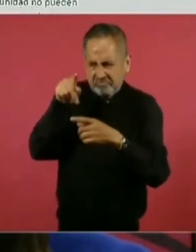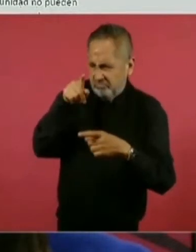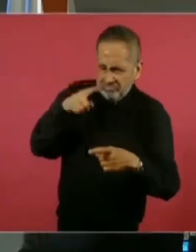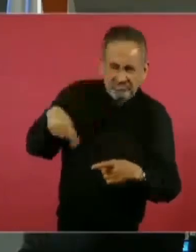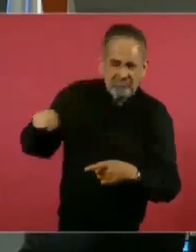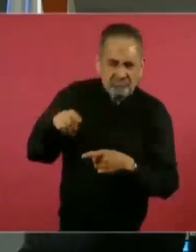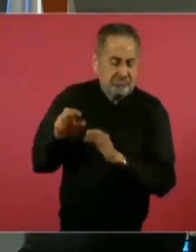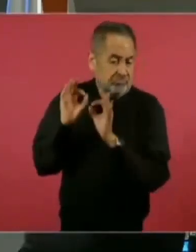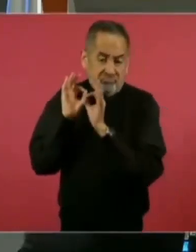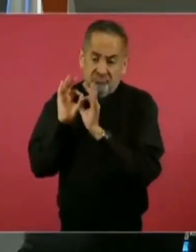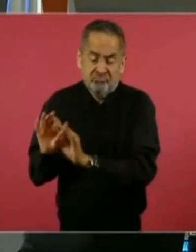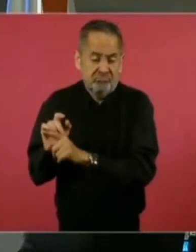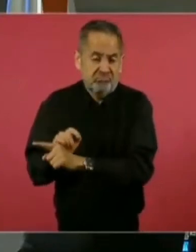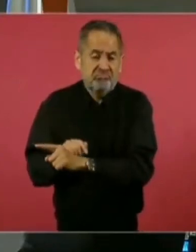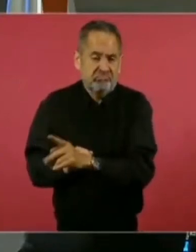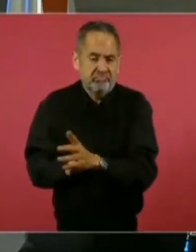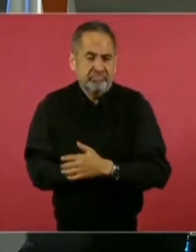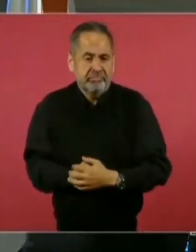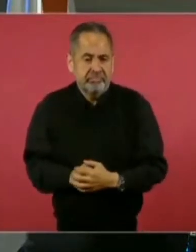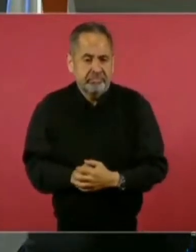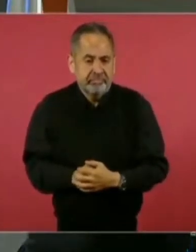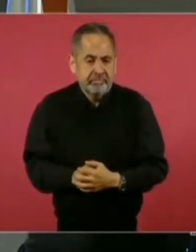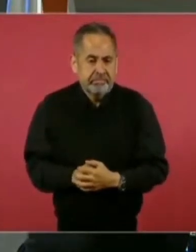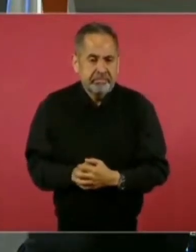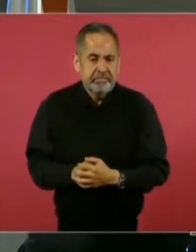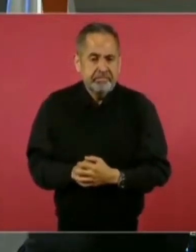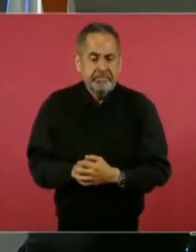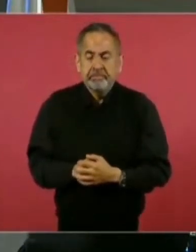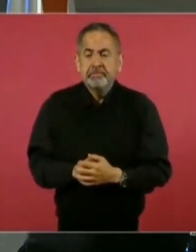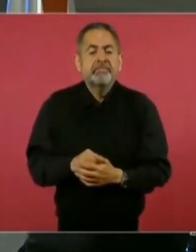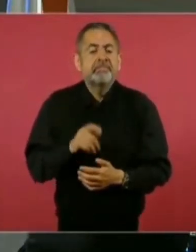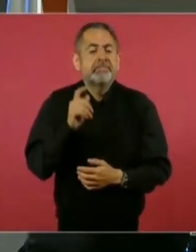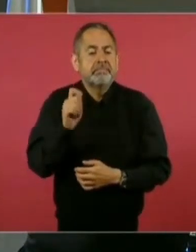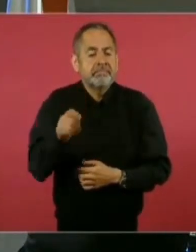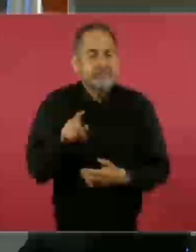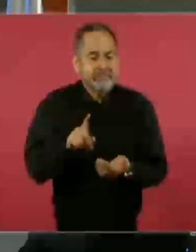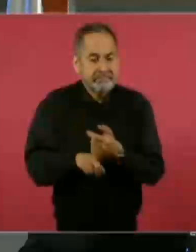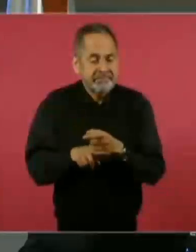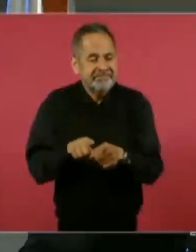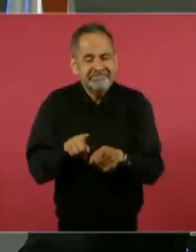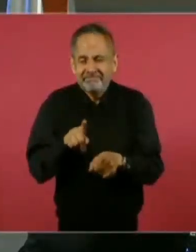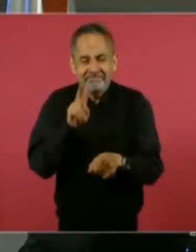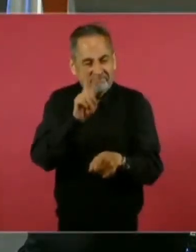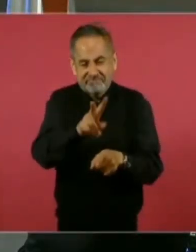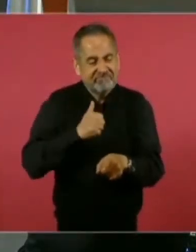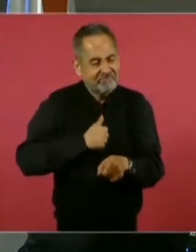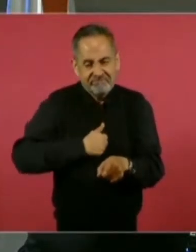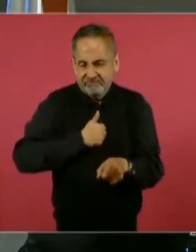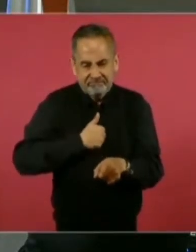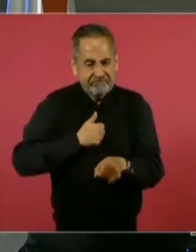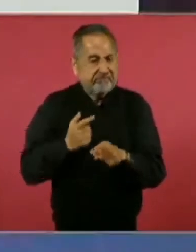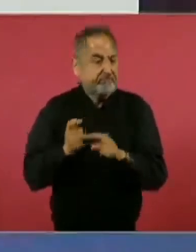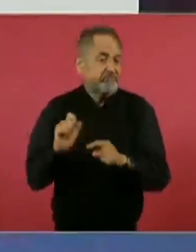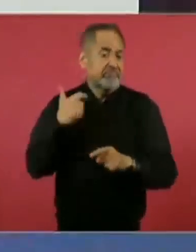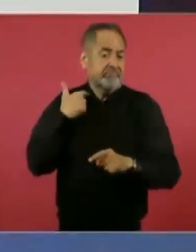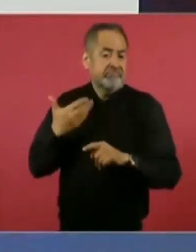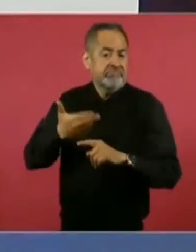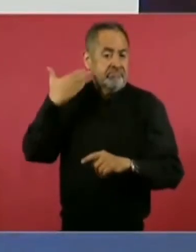lamentablemente lo fue esta última institución durante el gobierno de